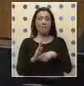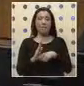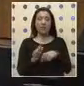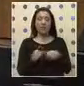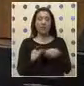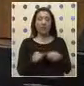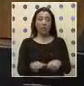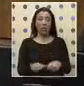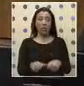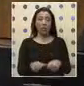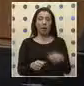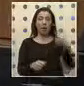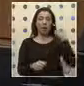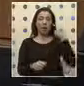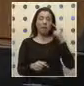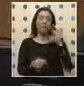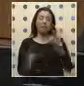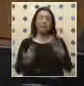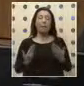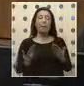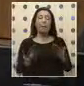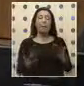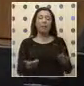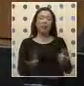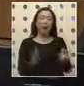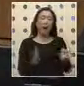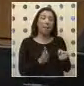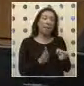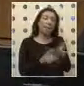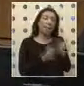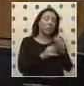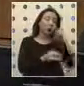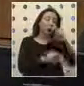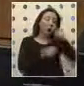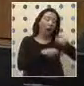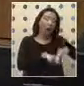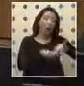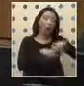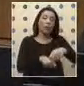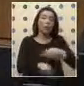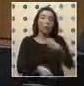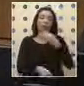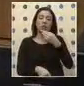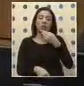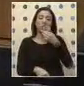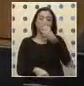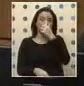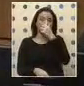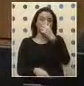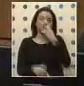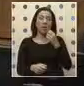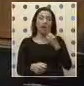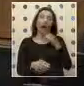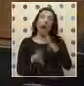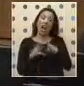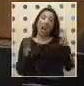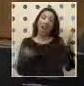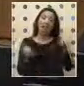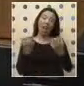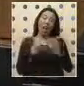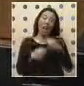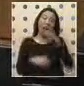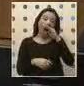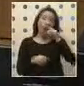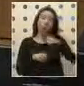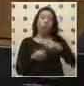de tal manera que beneficie a pequeños agricultores y, ¿por qué no decir también a grandes agricultores que han tenido